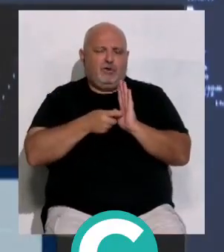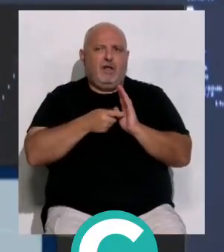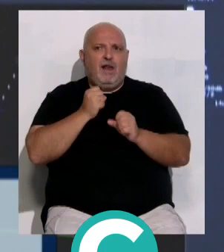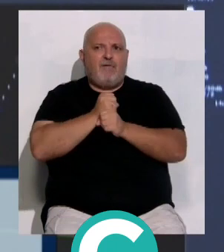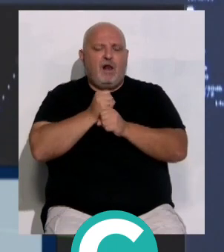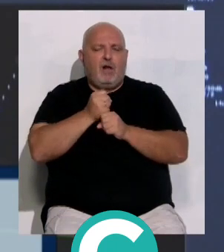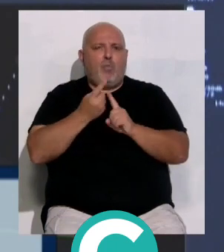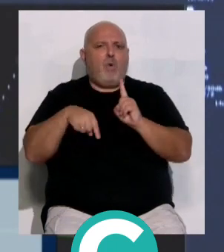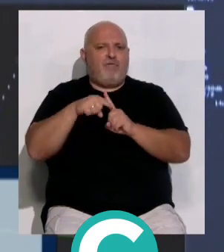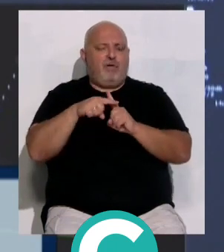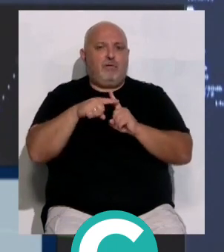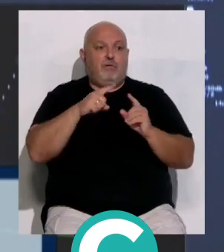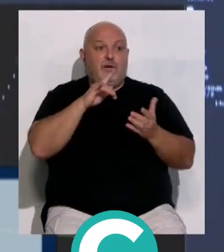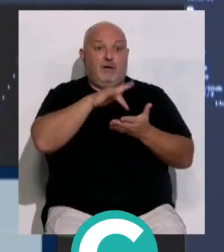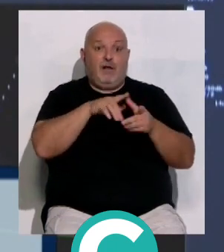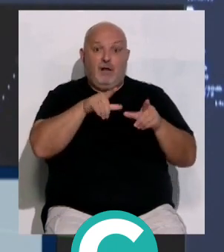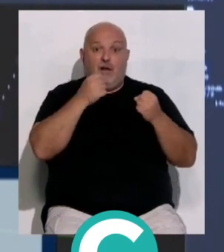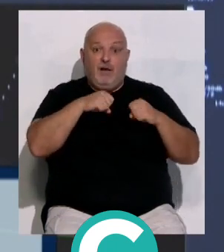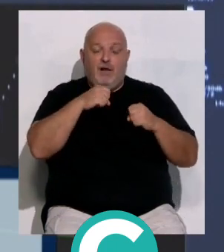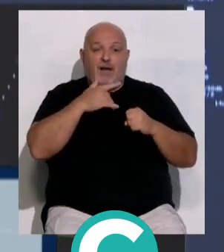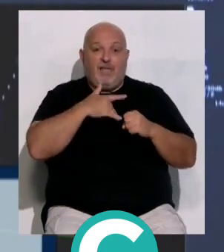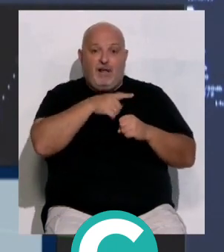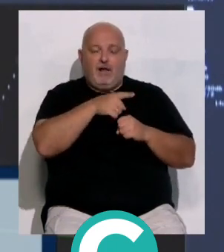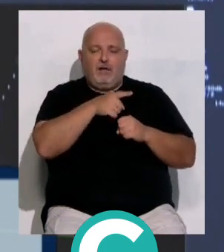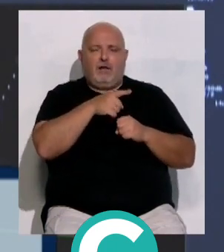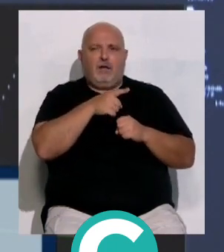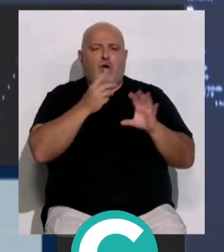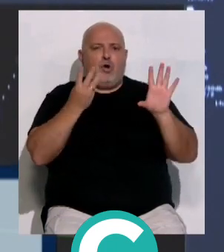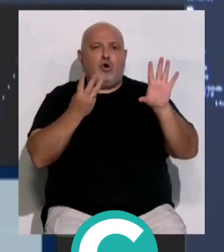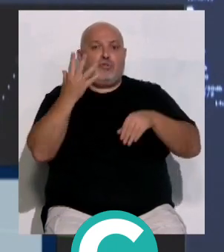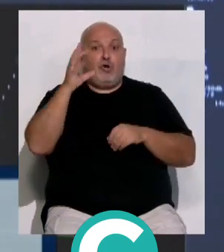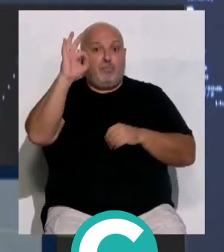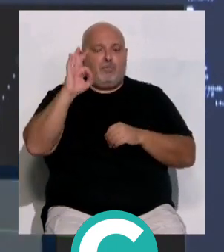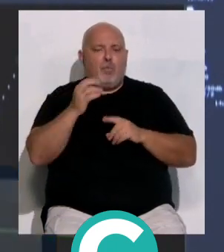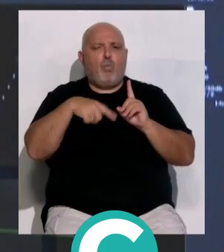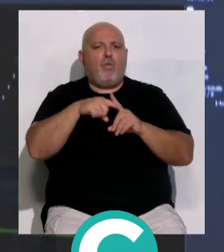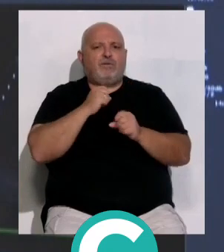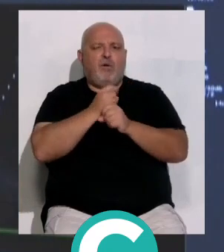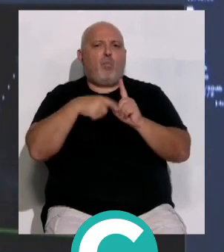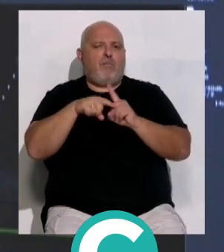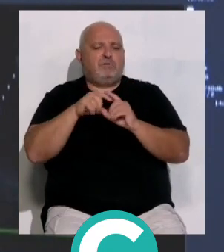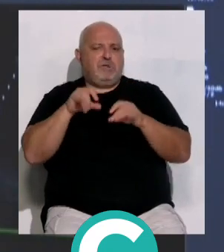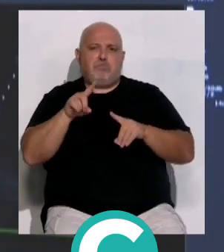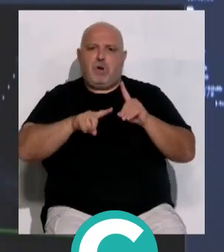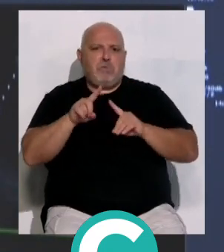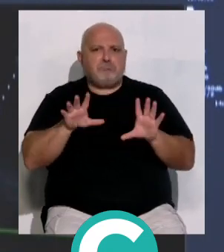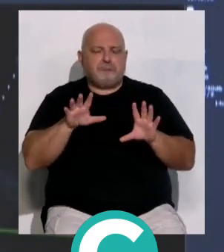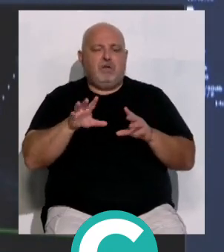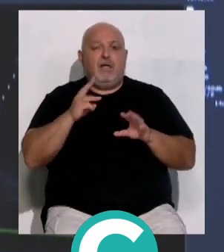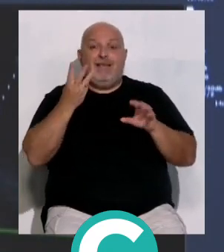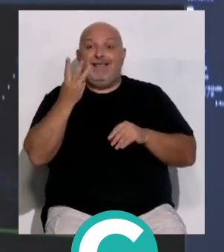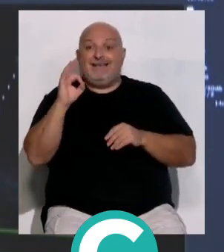laboral. Paciente que pase por una unidad de rehabilitación cardíaca, el 85% vuelven a su puesto de trabajo, frente